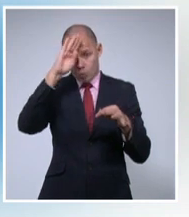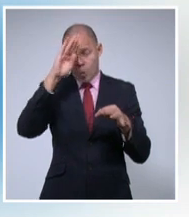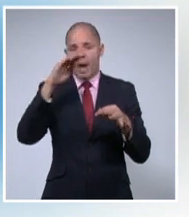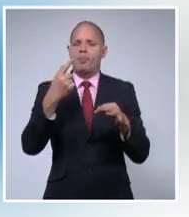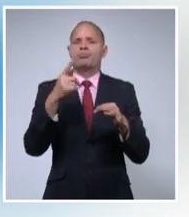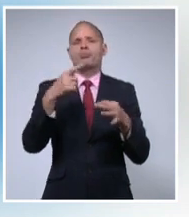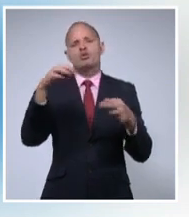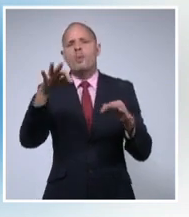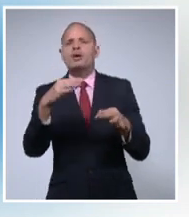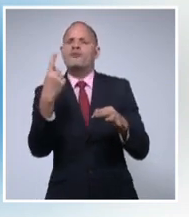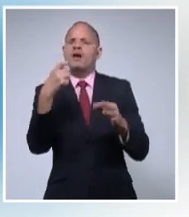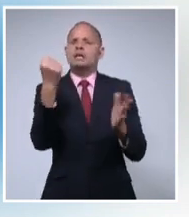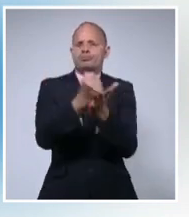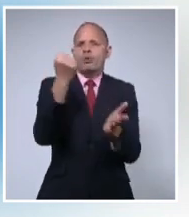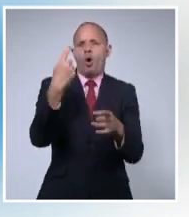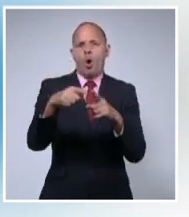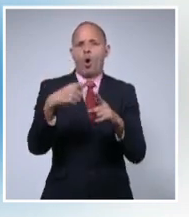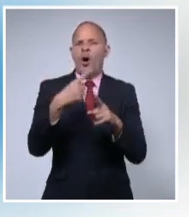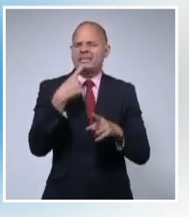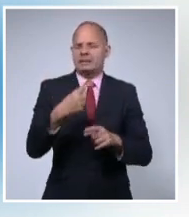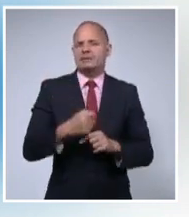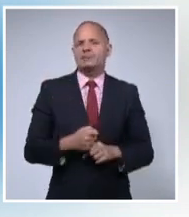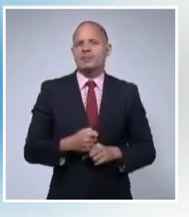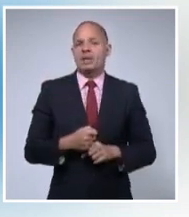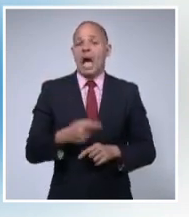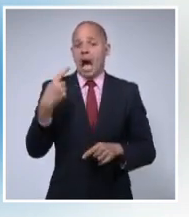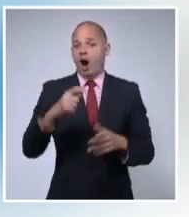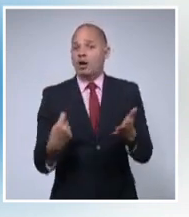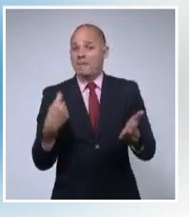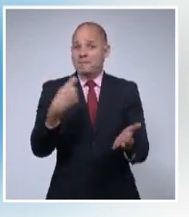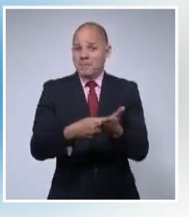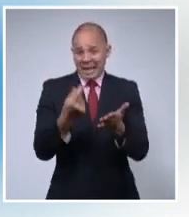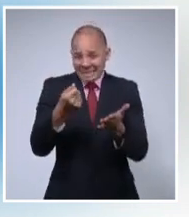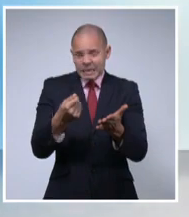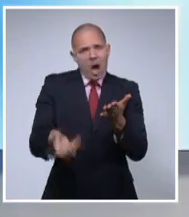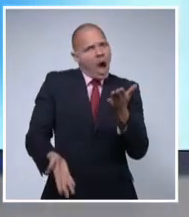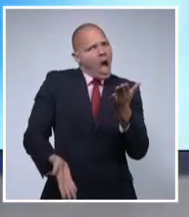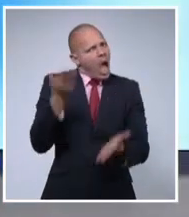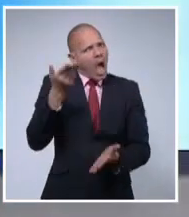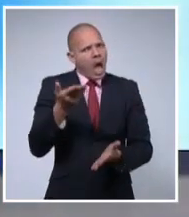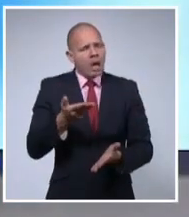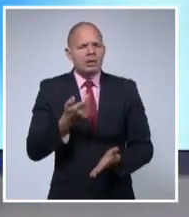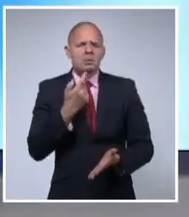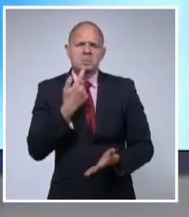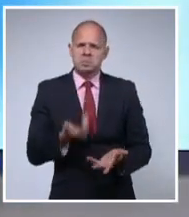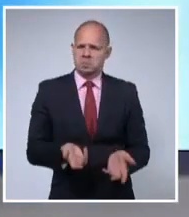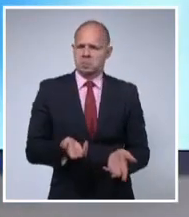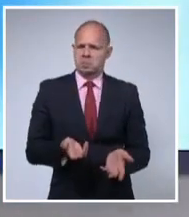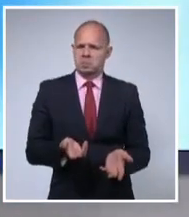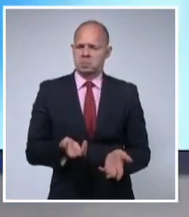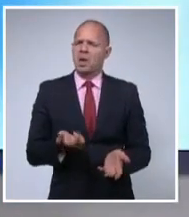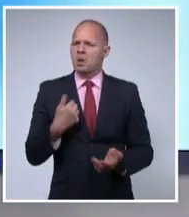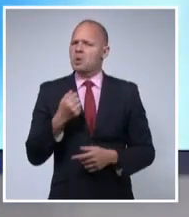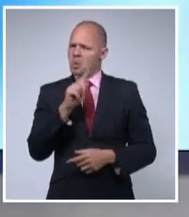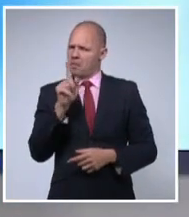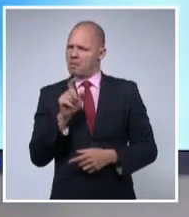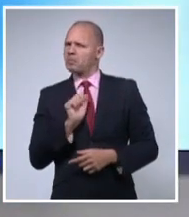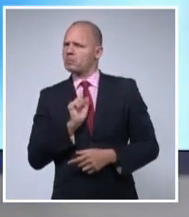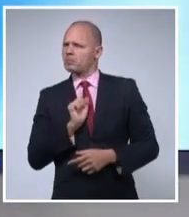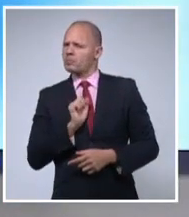diciendo, léanlo ahí, aumentan tarifas de legalización de documentos en Cuba. Bien claro. Primero, ¿cuáles son los documentos que